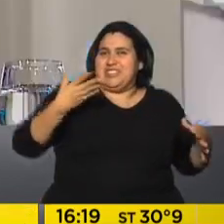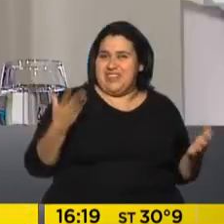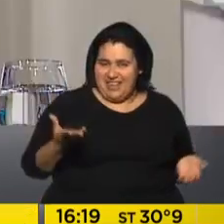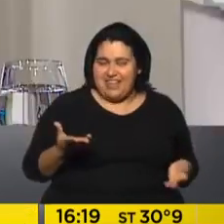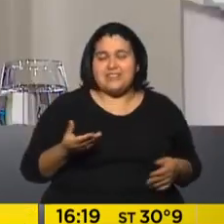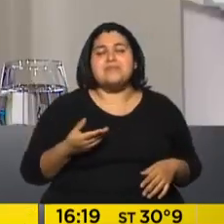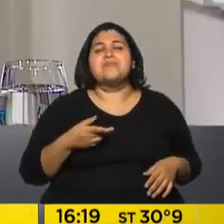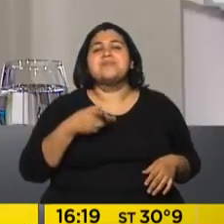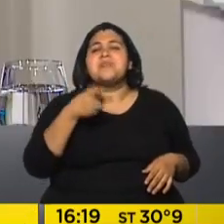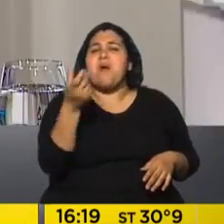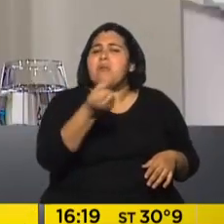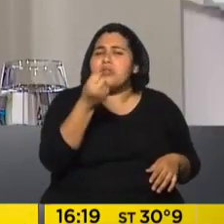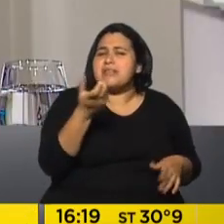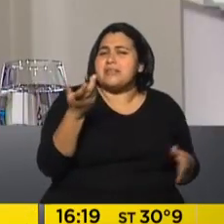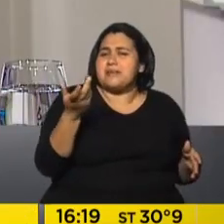palabra?